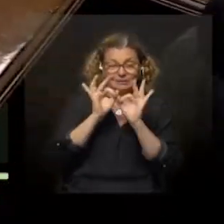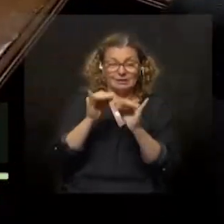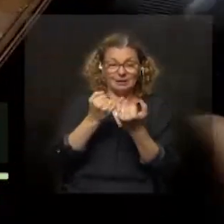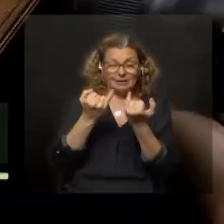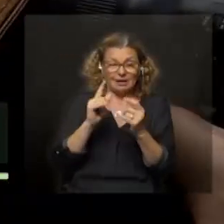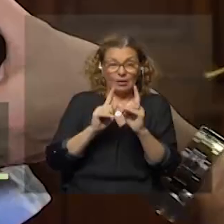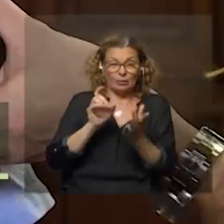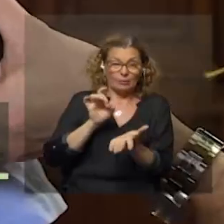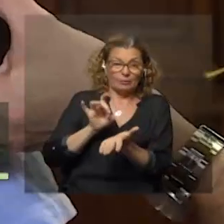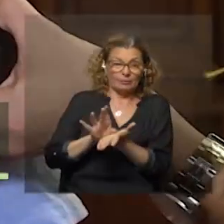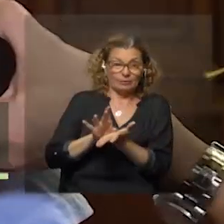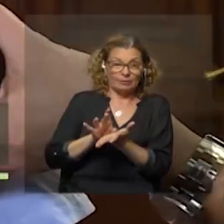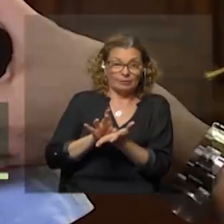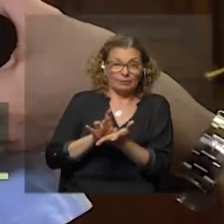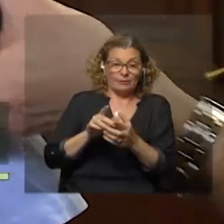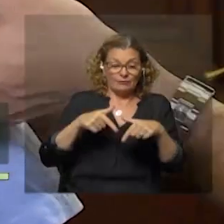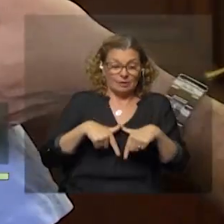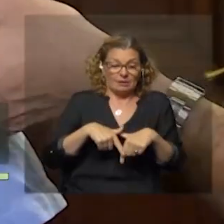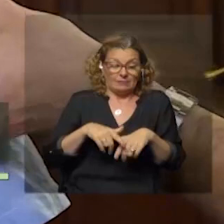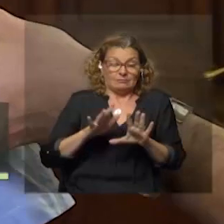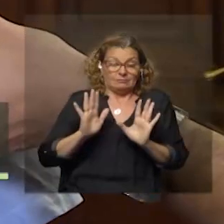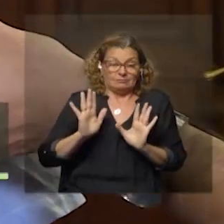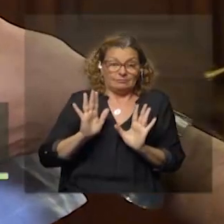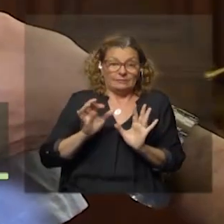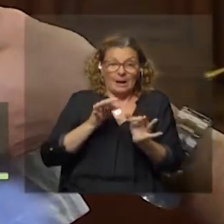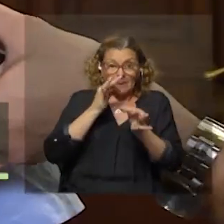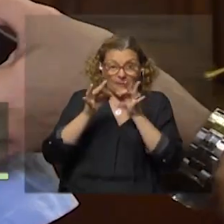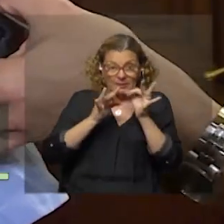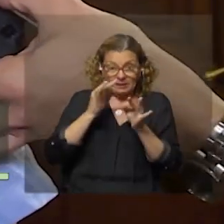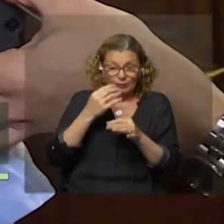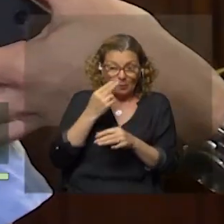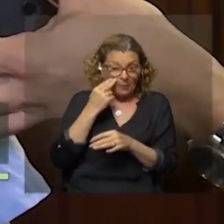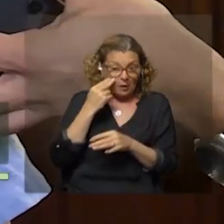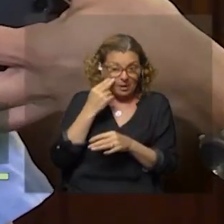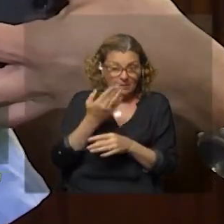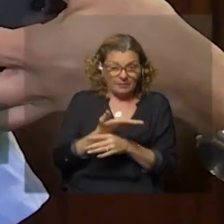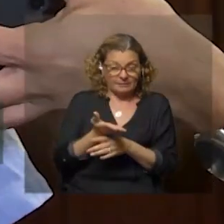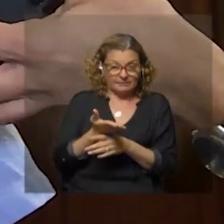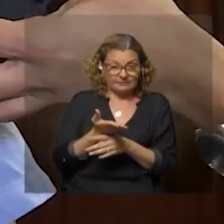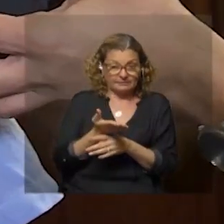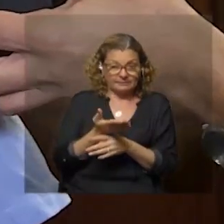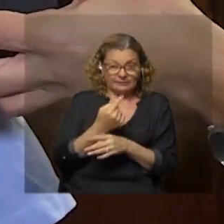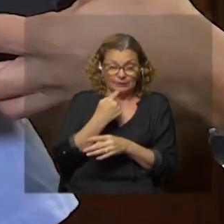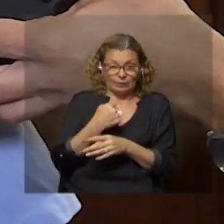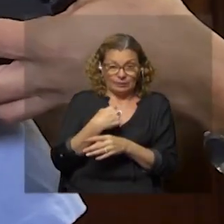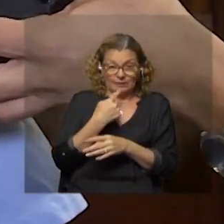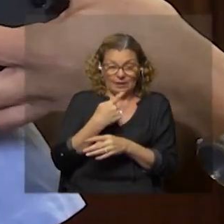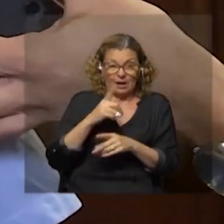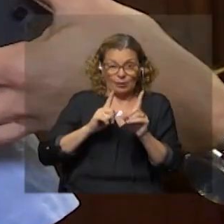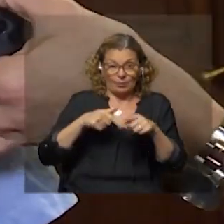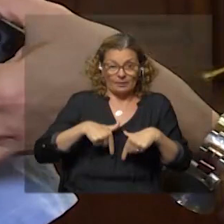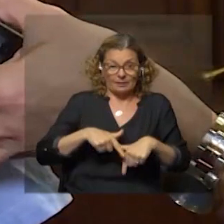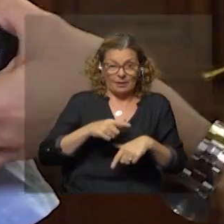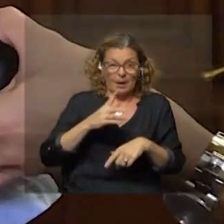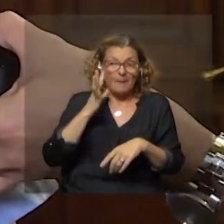este renuncien por tendrán que venir algún ministro este a dar explicaciones de este bochorno este diría yo tendría que venir algún ministro